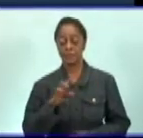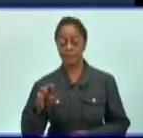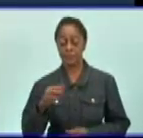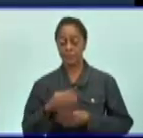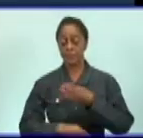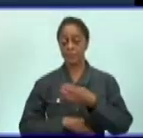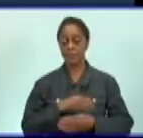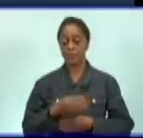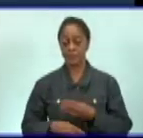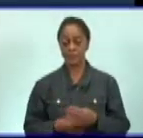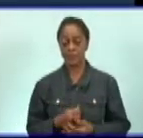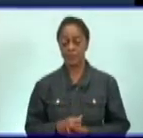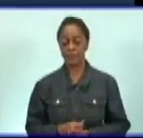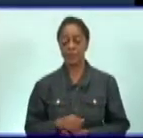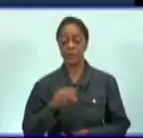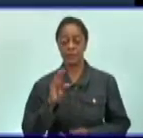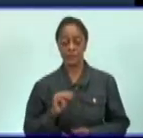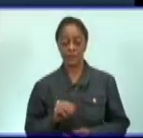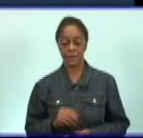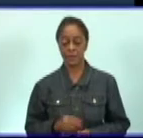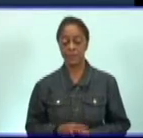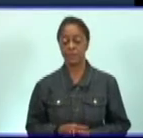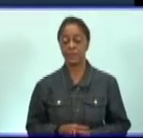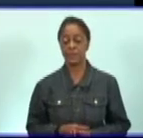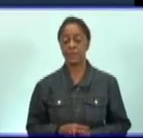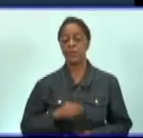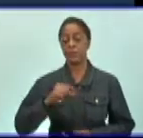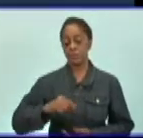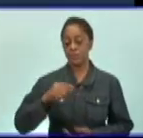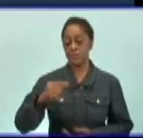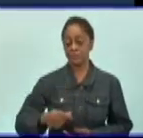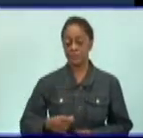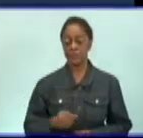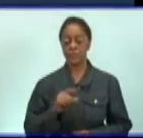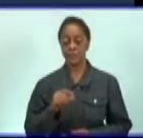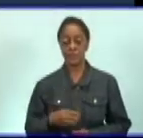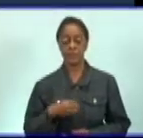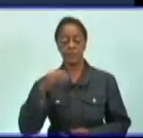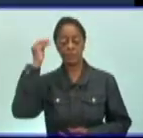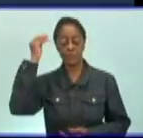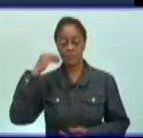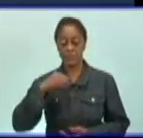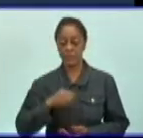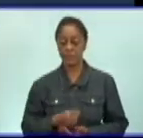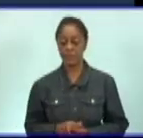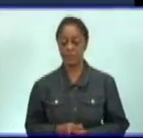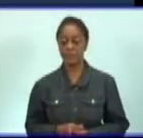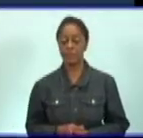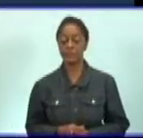problemas en el que les dimos los pasos que debíamos tener en cuenta o los